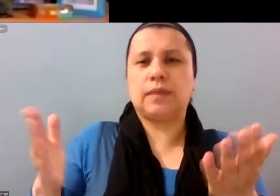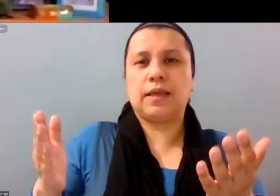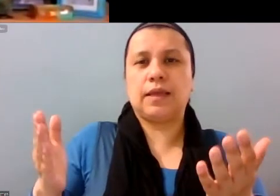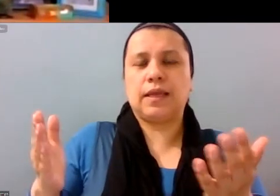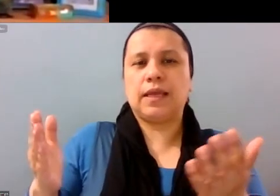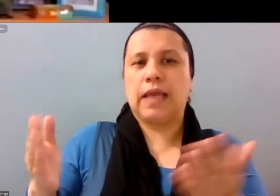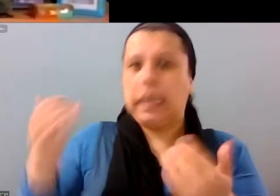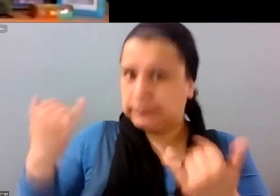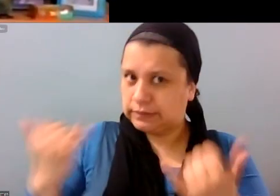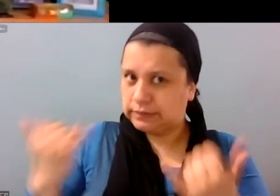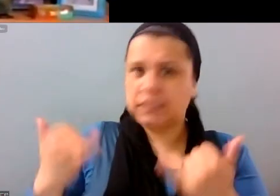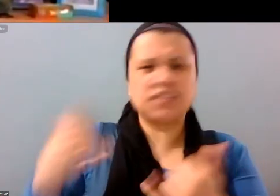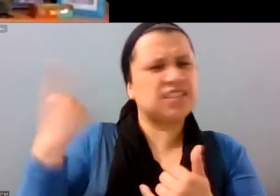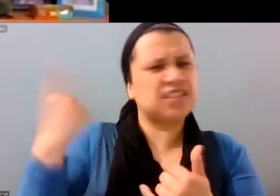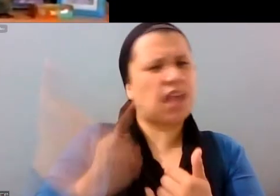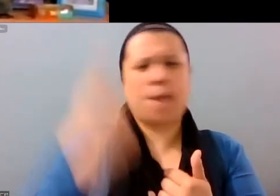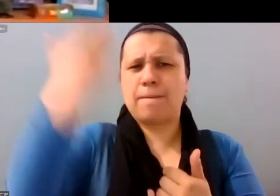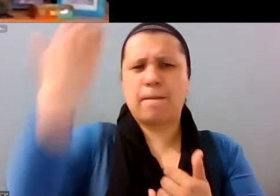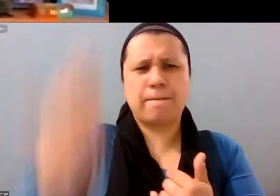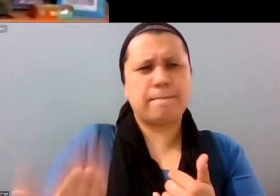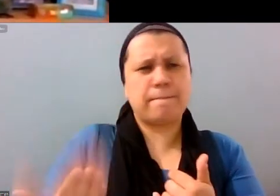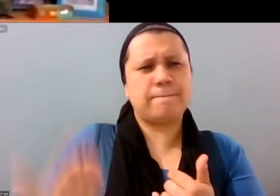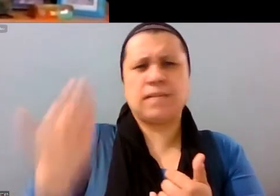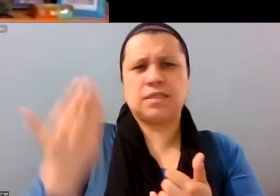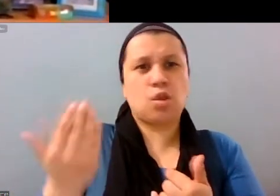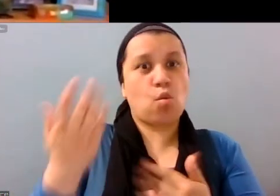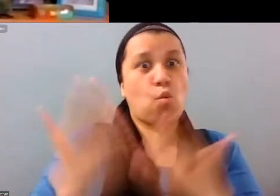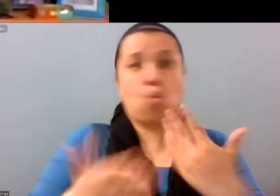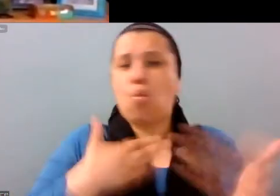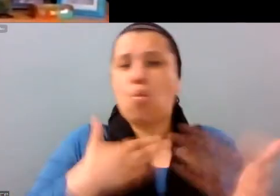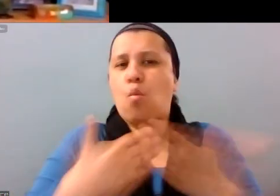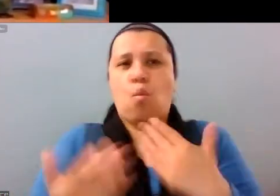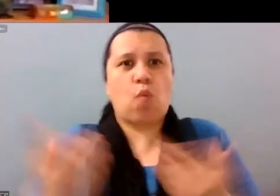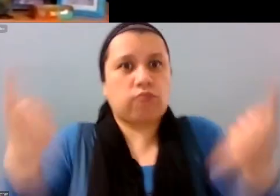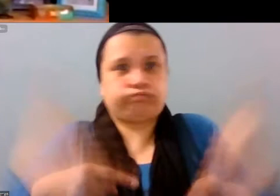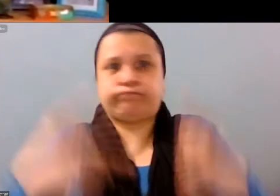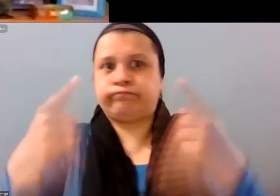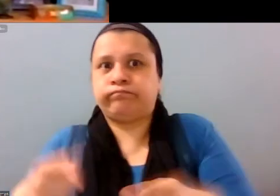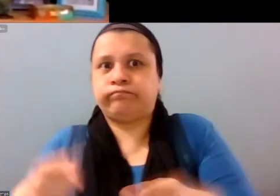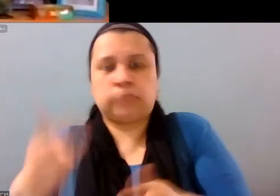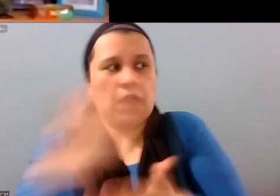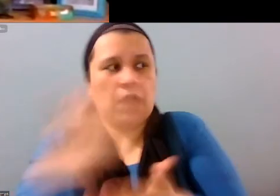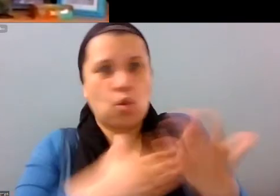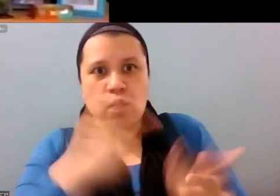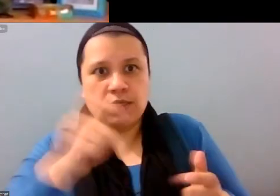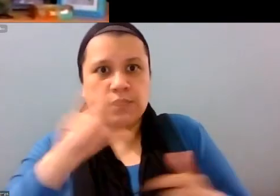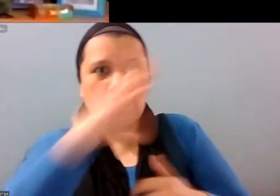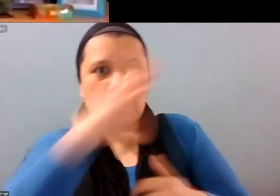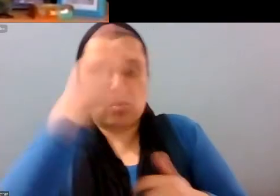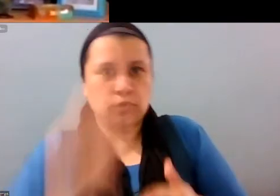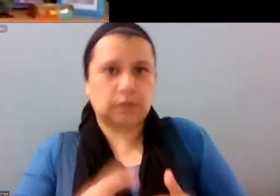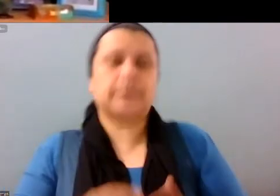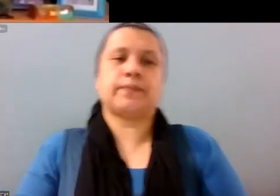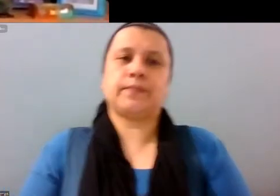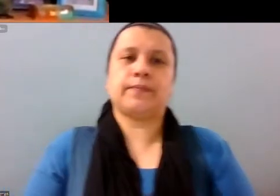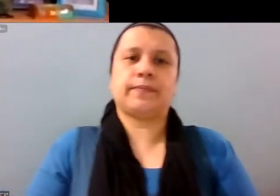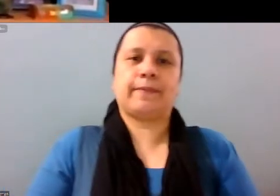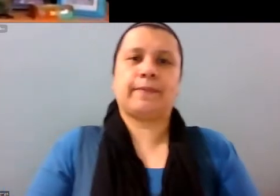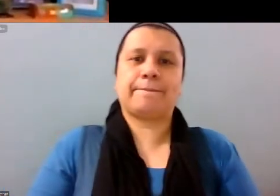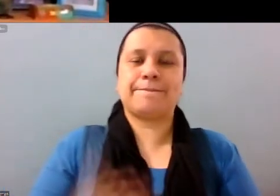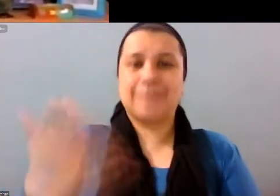presentes siempre ante cualquier acontecimiento que la sociedad costarricidencia lo exija y la región inclusive doña Linda nos puede